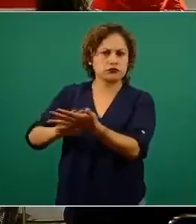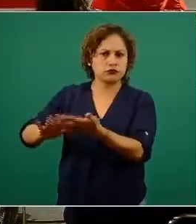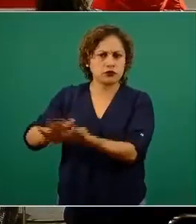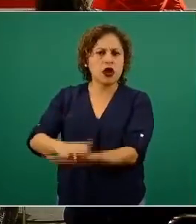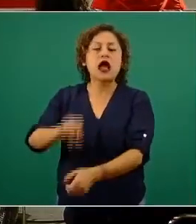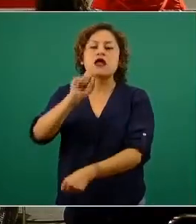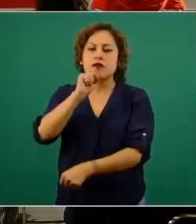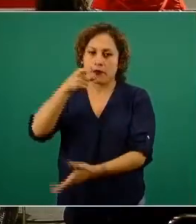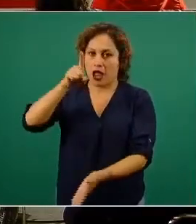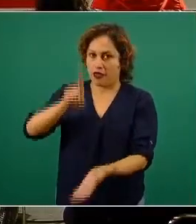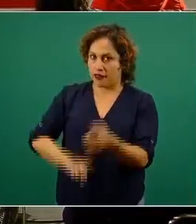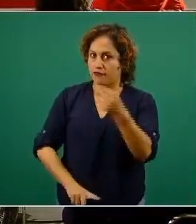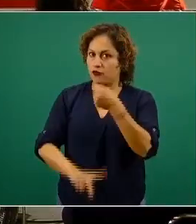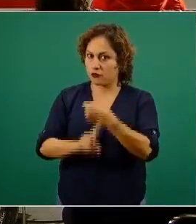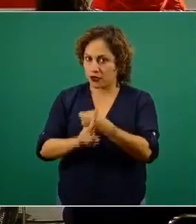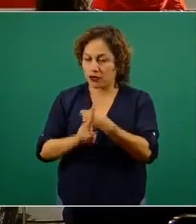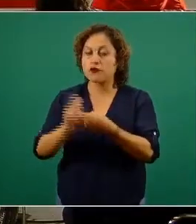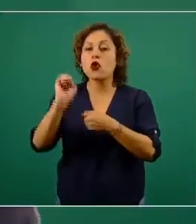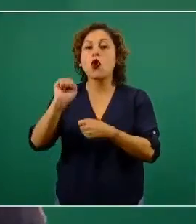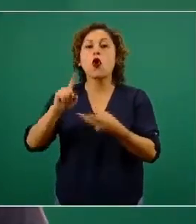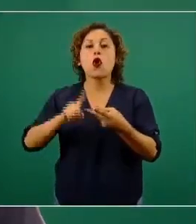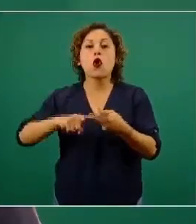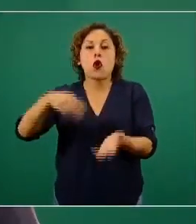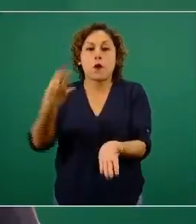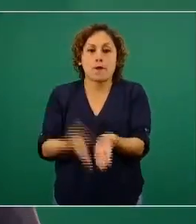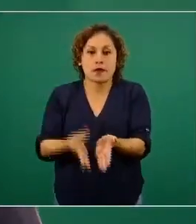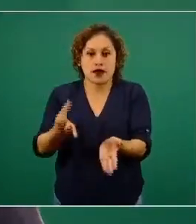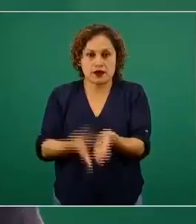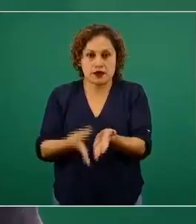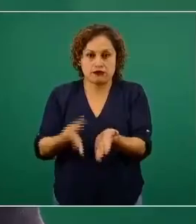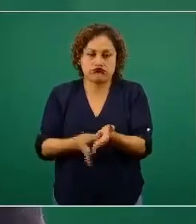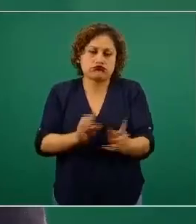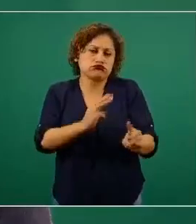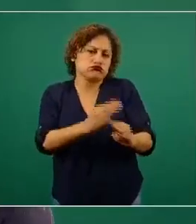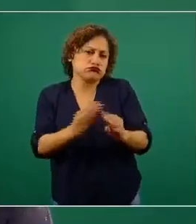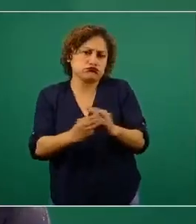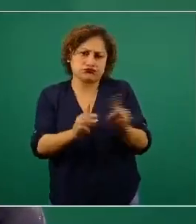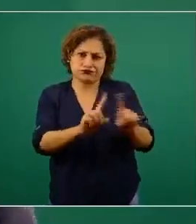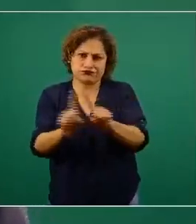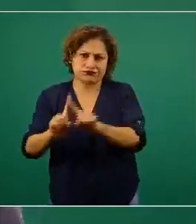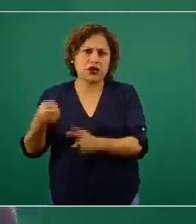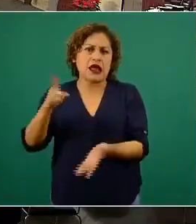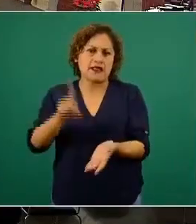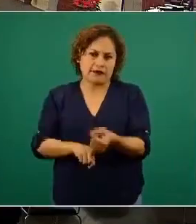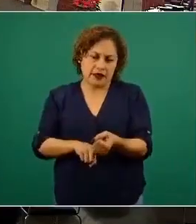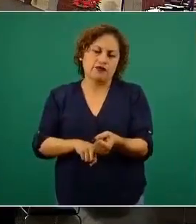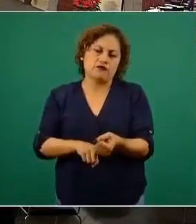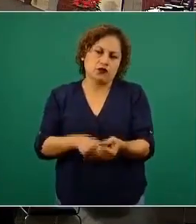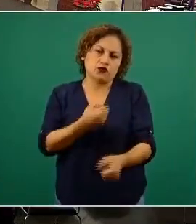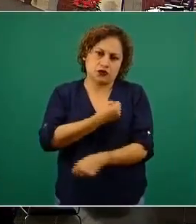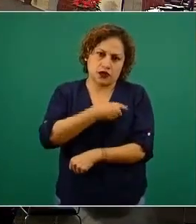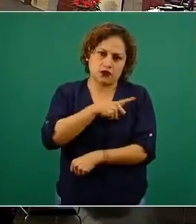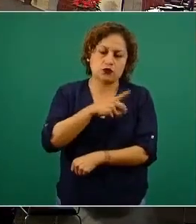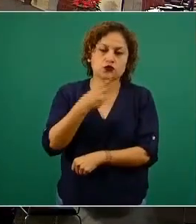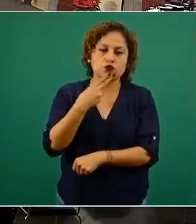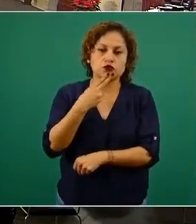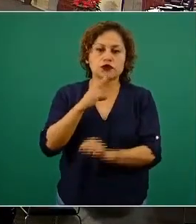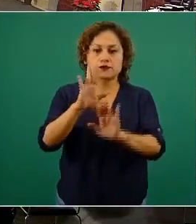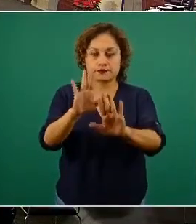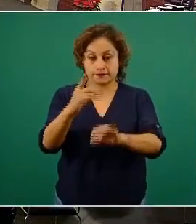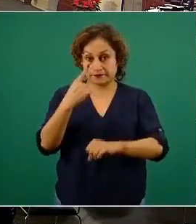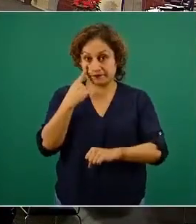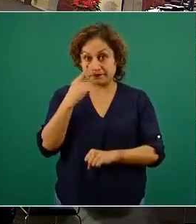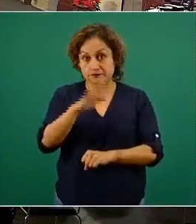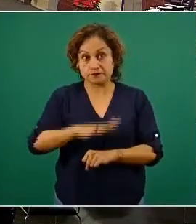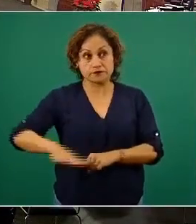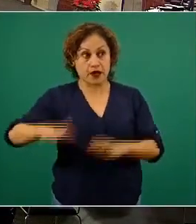o de plástico o de acero con el que están hechas estos materiales. Ahora, la segunda inquietud, y quiero aprovechar para mencionarla,